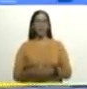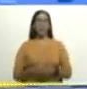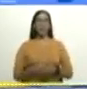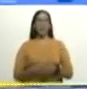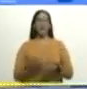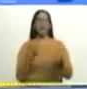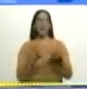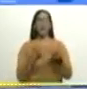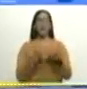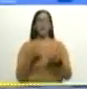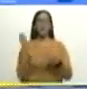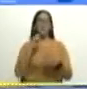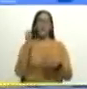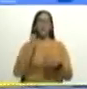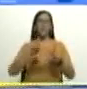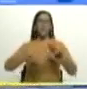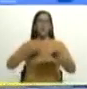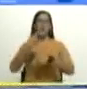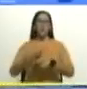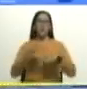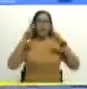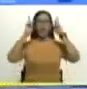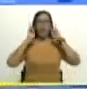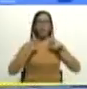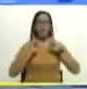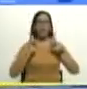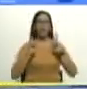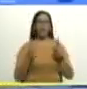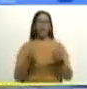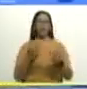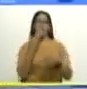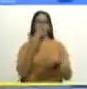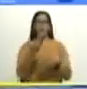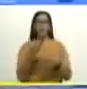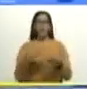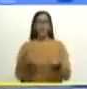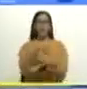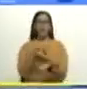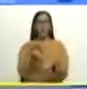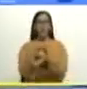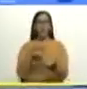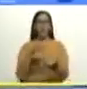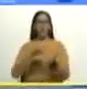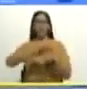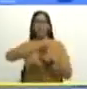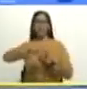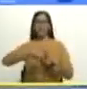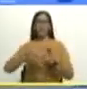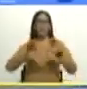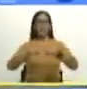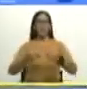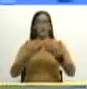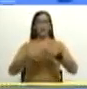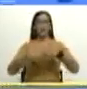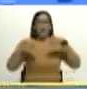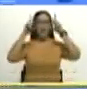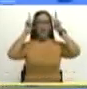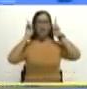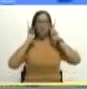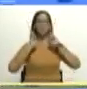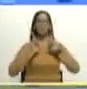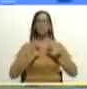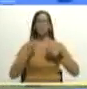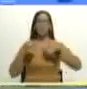luego de la limpieza frente a la brutal corrupción que se apoderó de esa industria, la limpieza